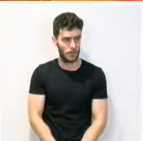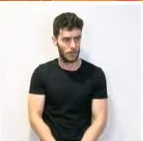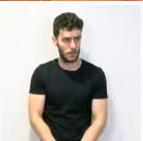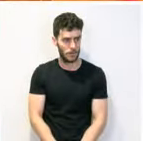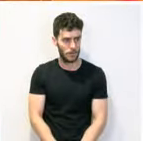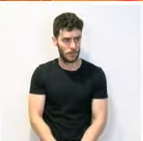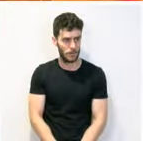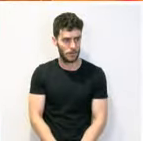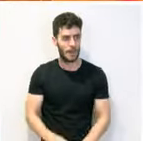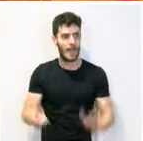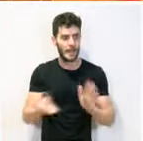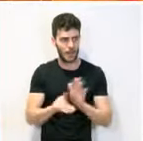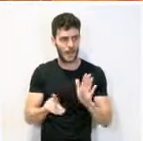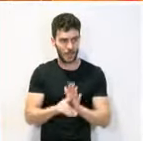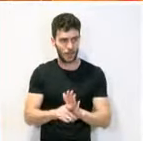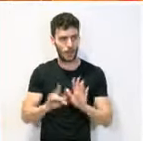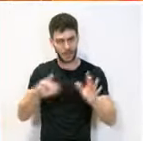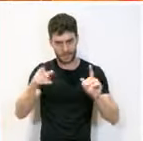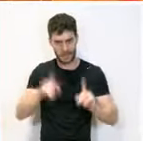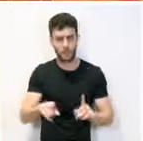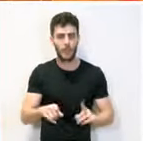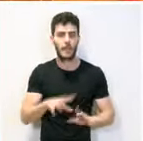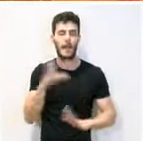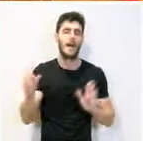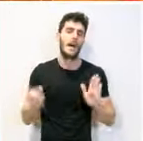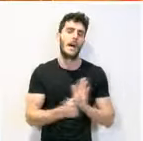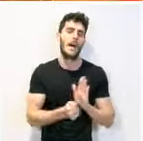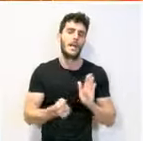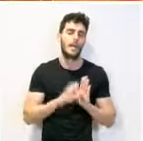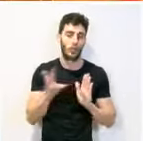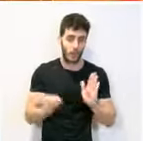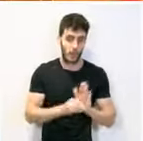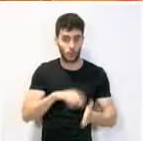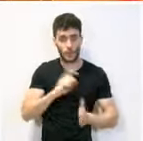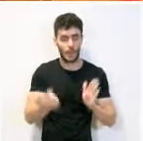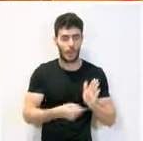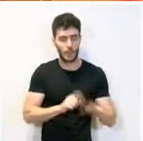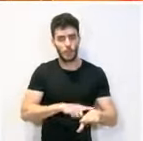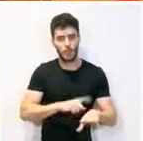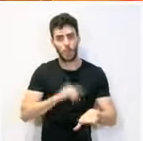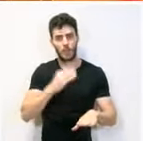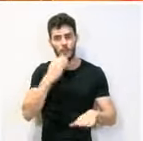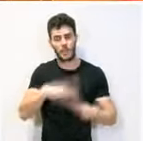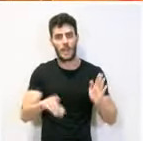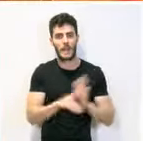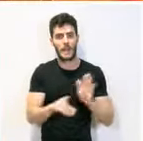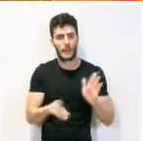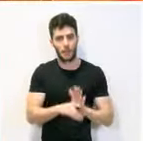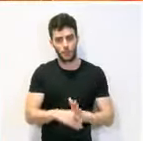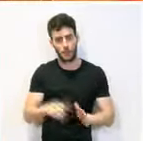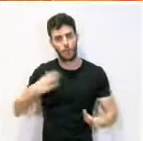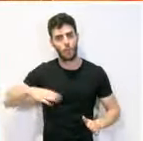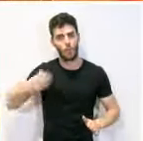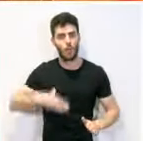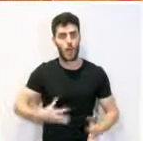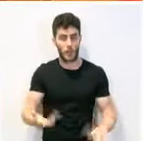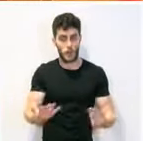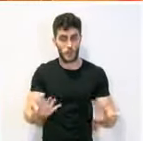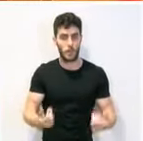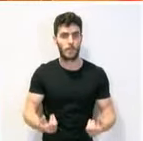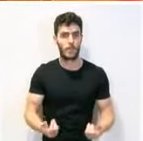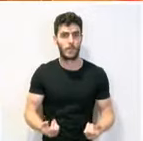El decreto, esa está también en el anexo legislativo. Nos da tiempo, si es decreto, pues hágase con la mayor